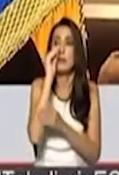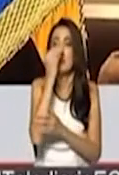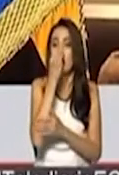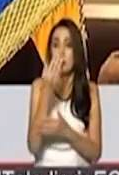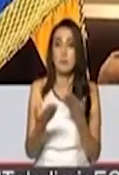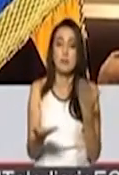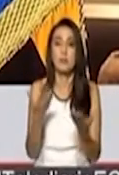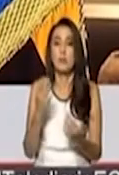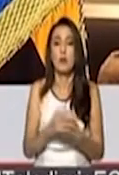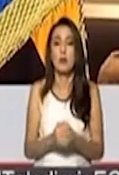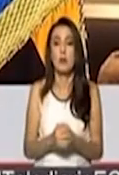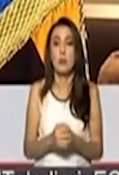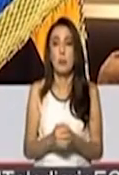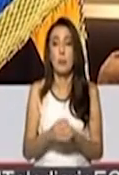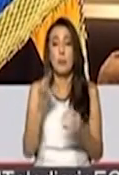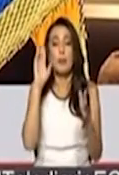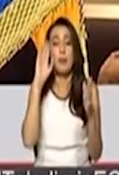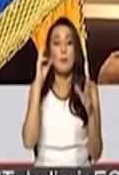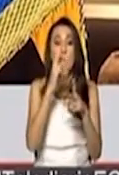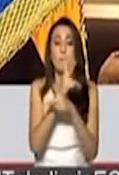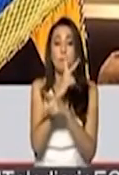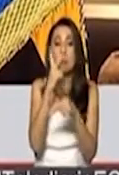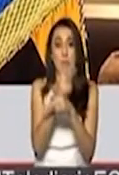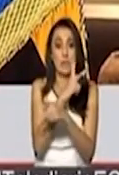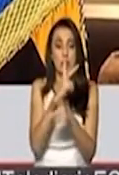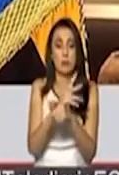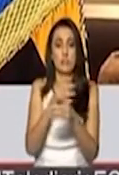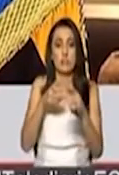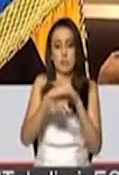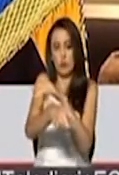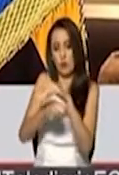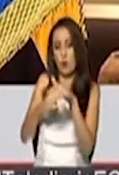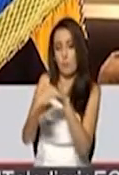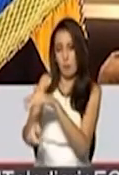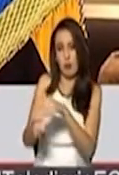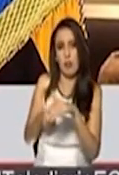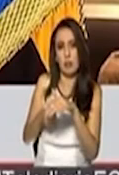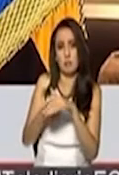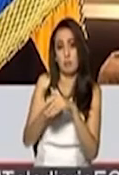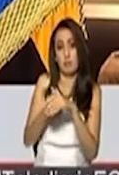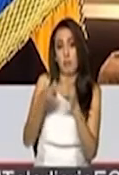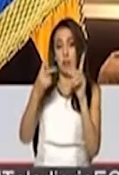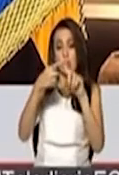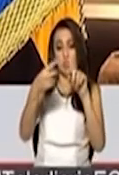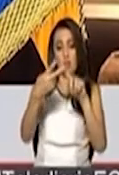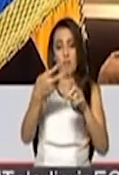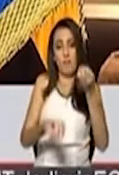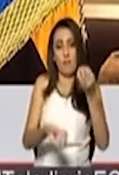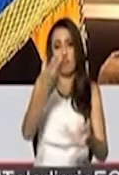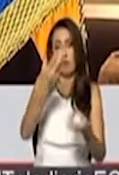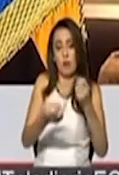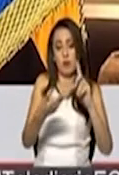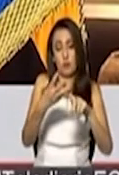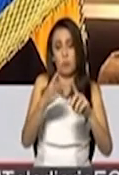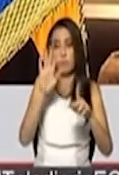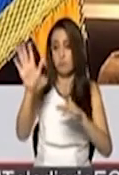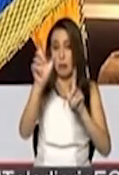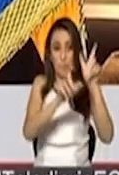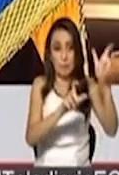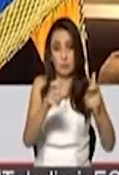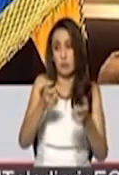ya con armas blancas, con fuego, con un montón de cosas para amenazar a la gente, al personal que está